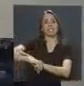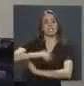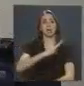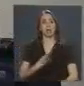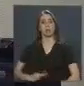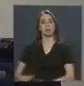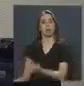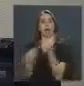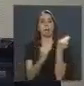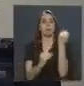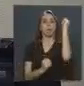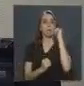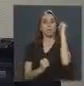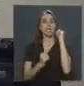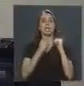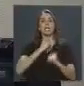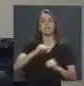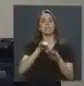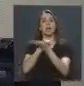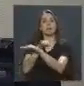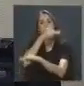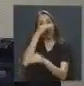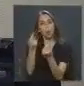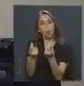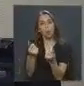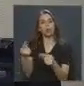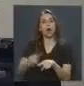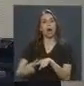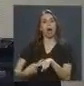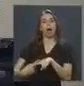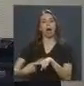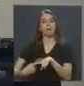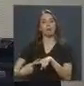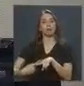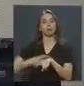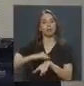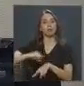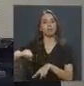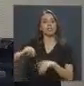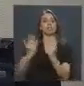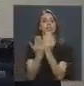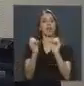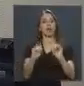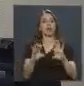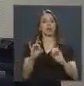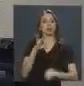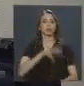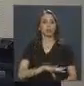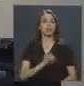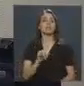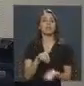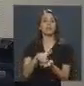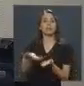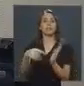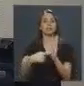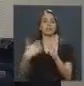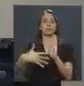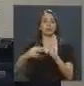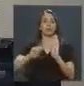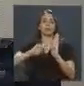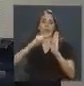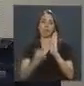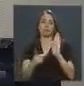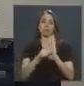que sigamos amparando el lucro, el abuso y la arbitrariedad que seguirán imponiéndose en nuestra educación si se rechaza esta trascendental